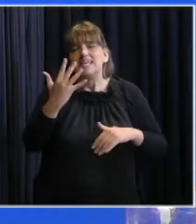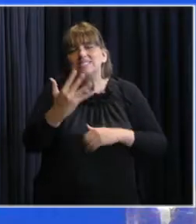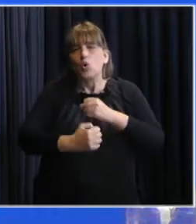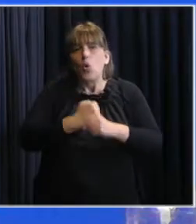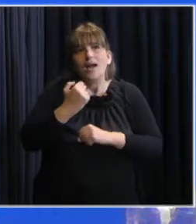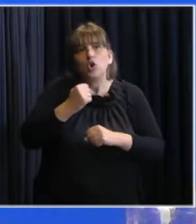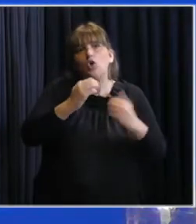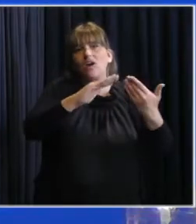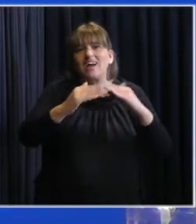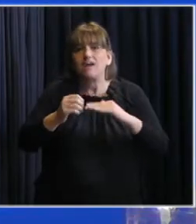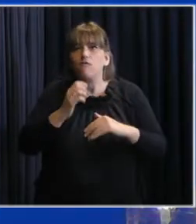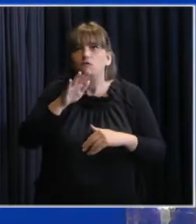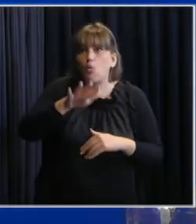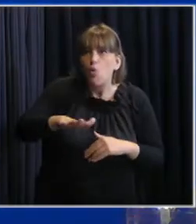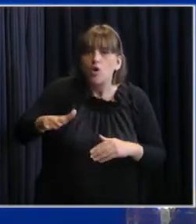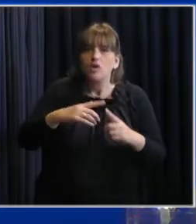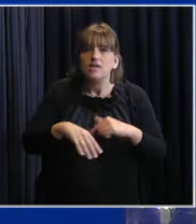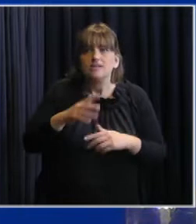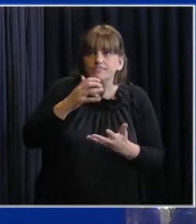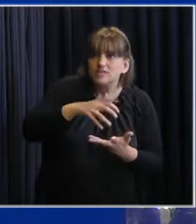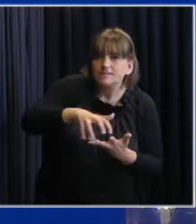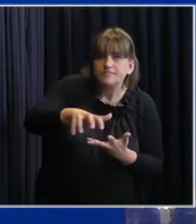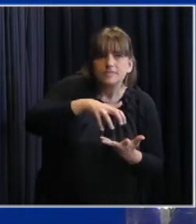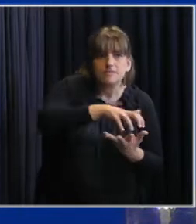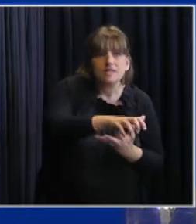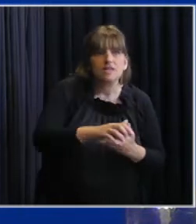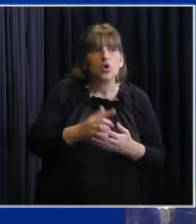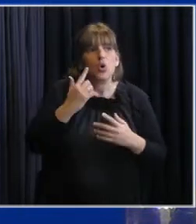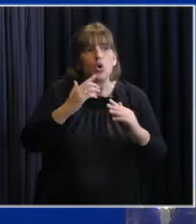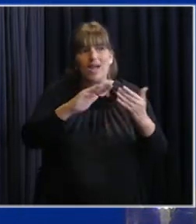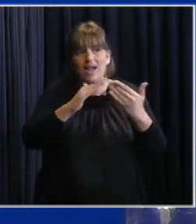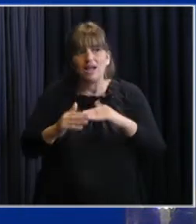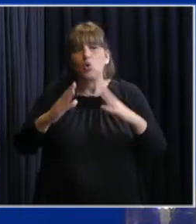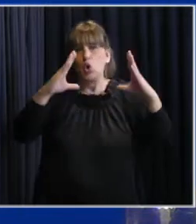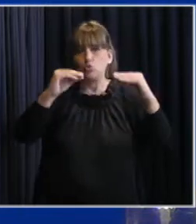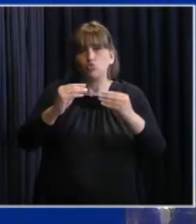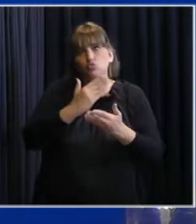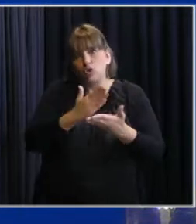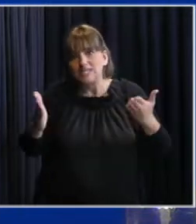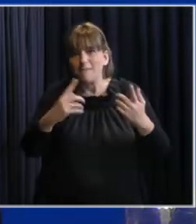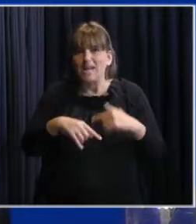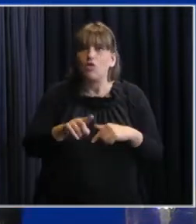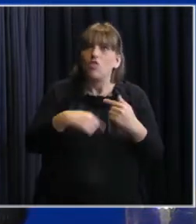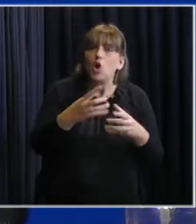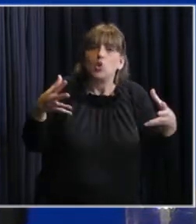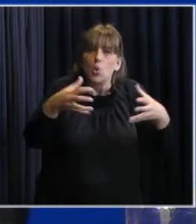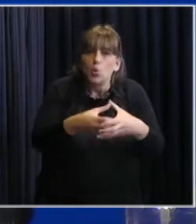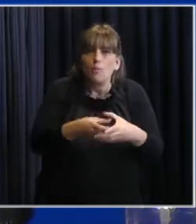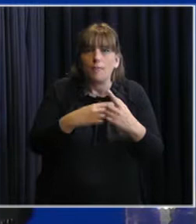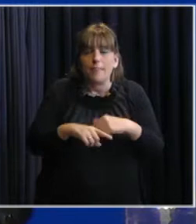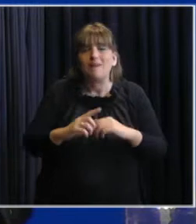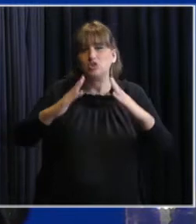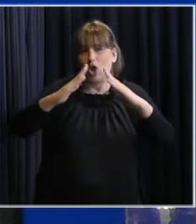y separarlos en los refugios nocturnos del resto de la población y además son refugios